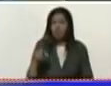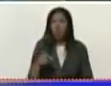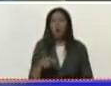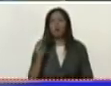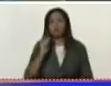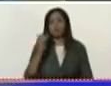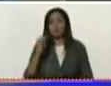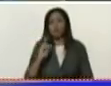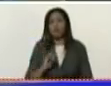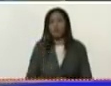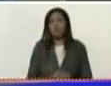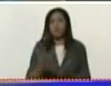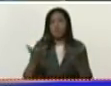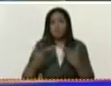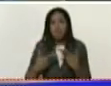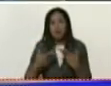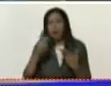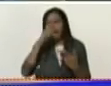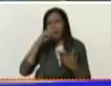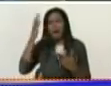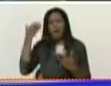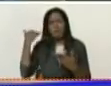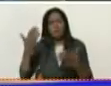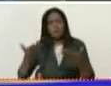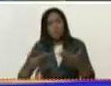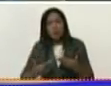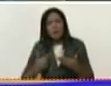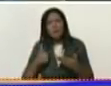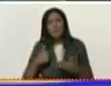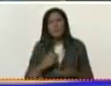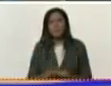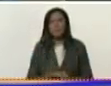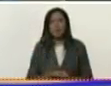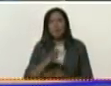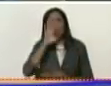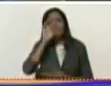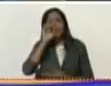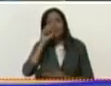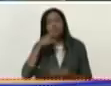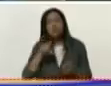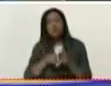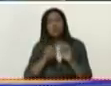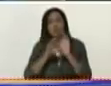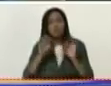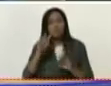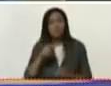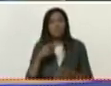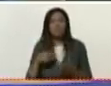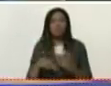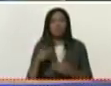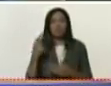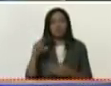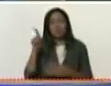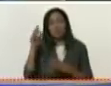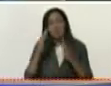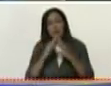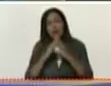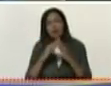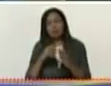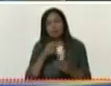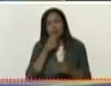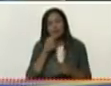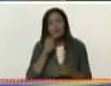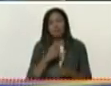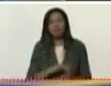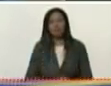allá me mandaron un regalo bien bello hace años. Un perrito y una perrita mucuchíes que la tenga allá en la casa. Vamos a